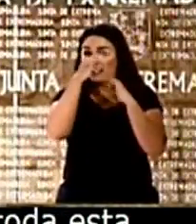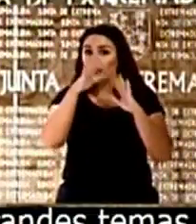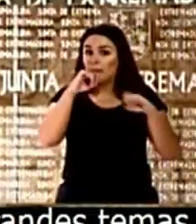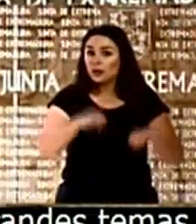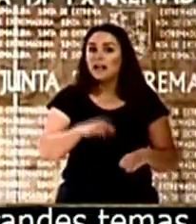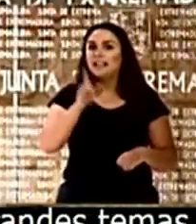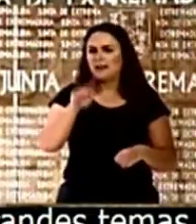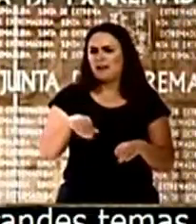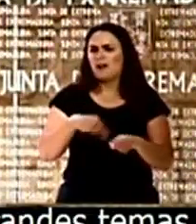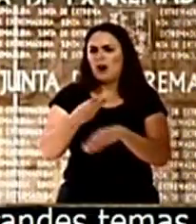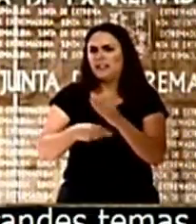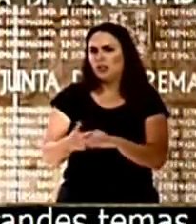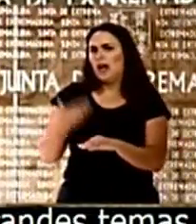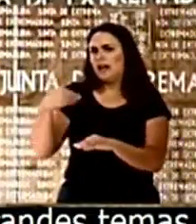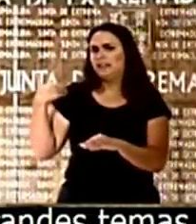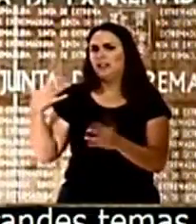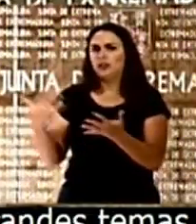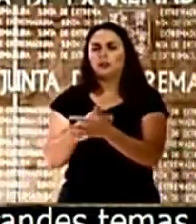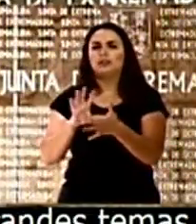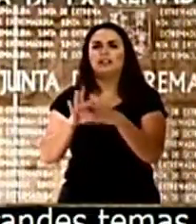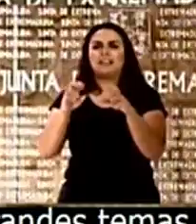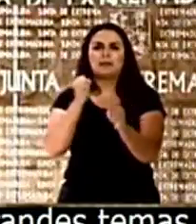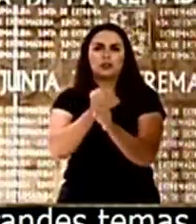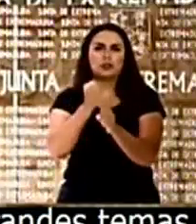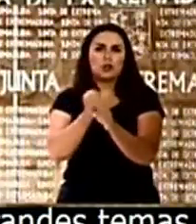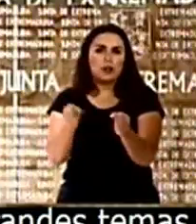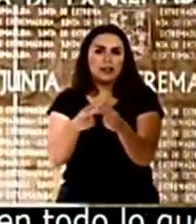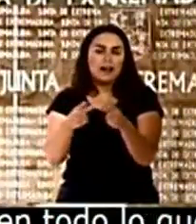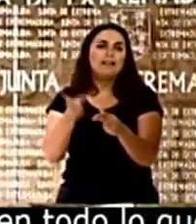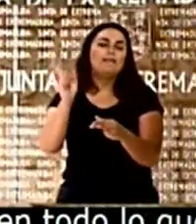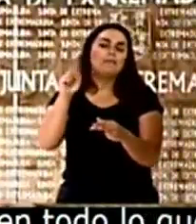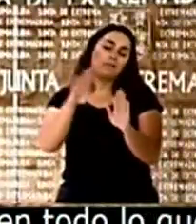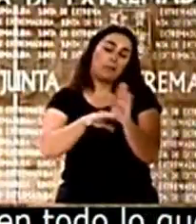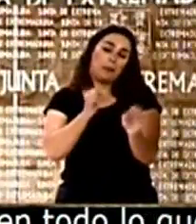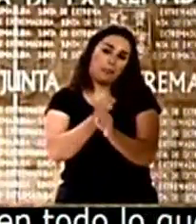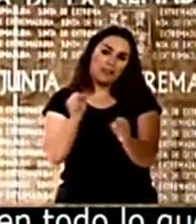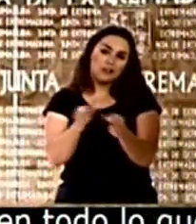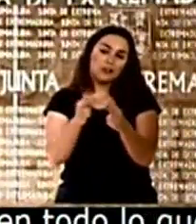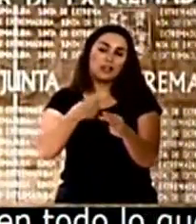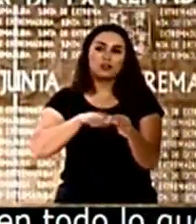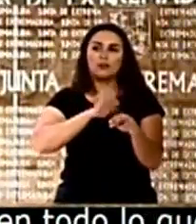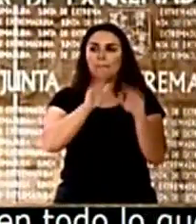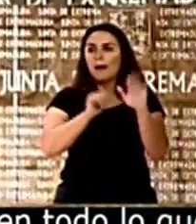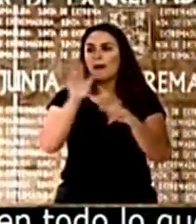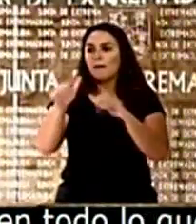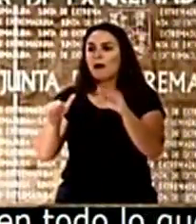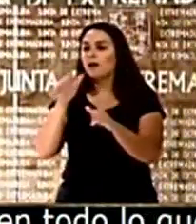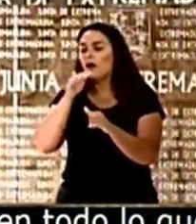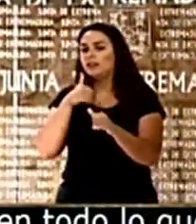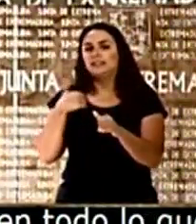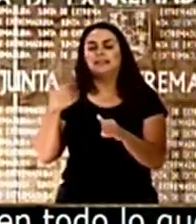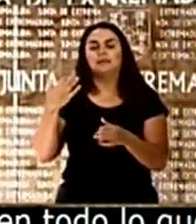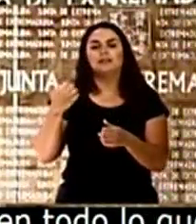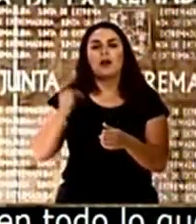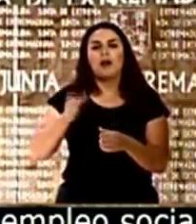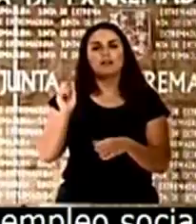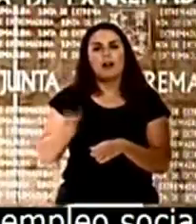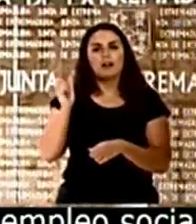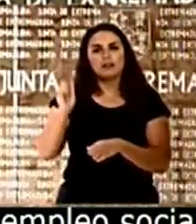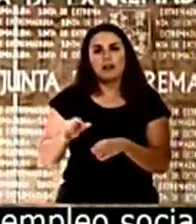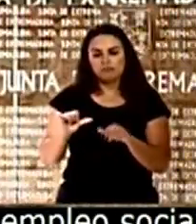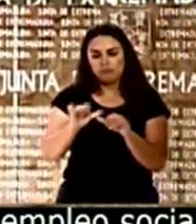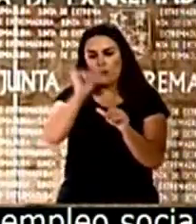también la han hecho en todo lo que tiene que ver con el empleo social, con esos planes de empleo social que venimos convocando de manera consecutiva a lo largo de